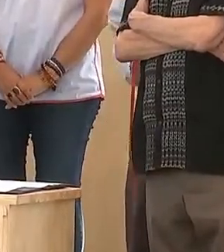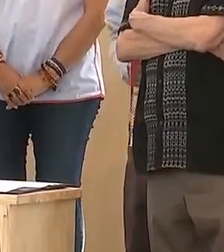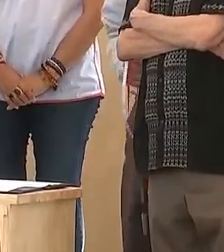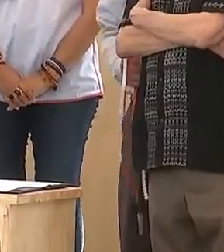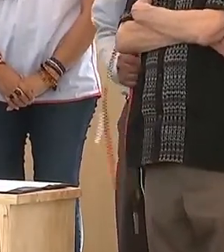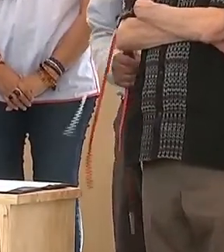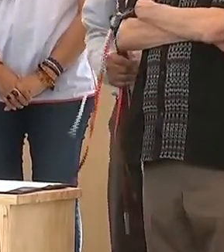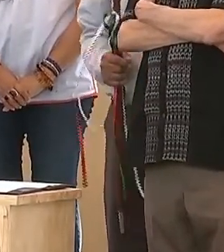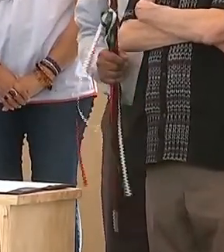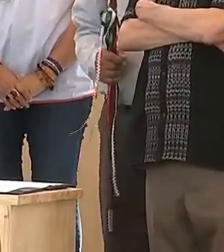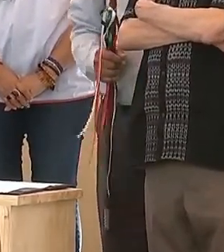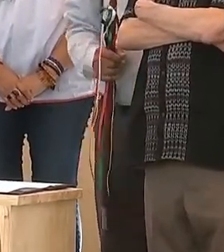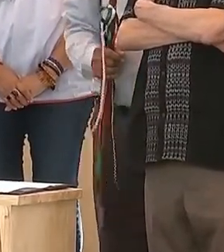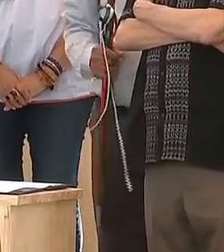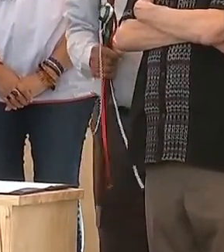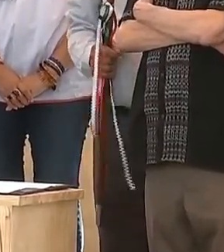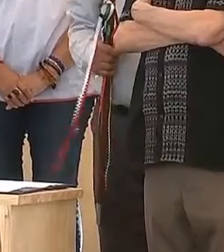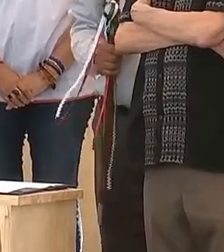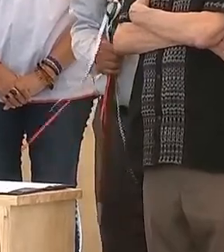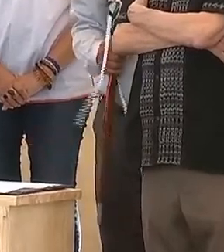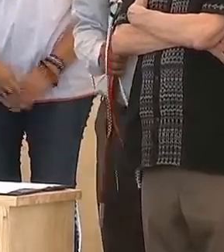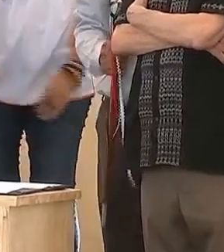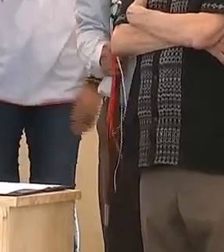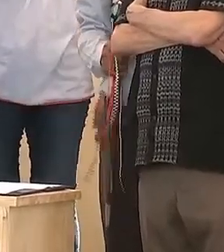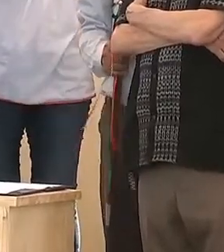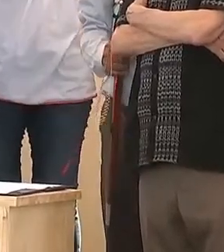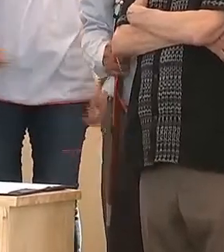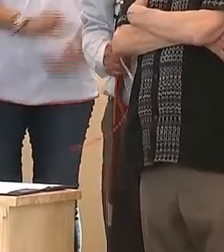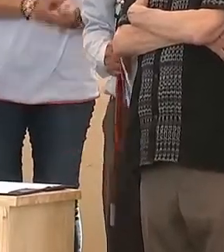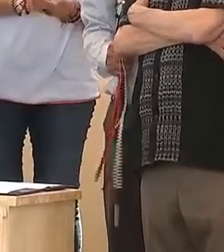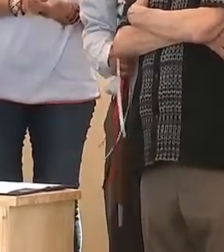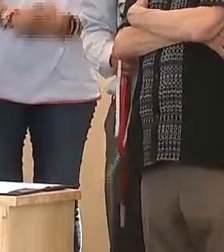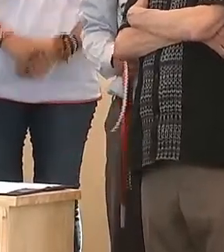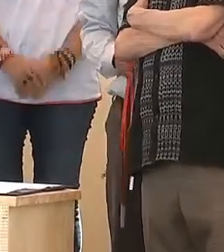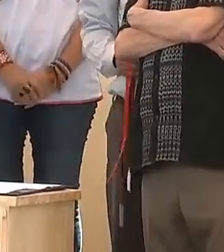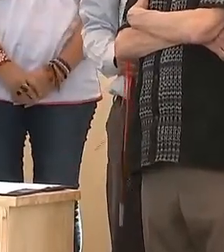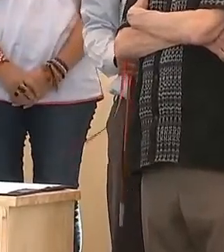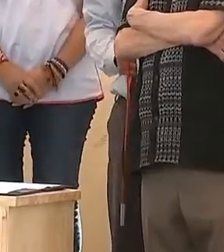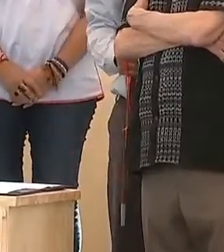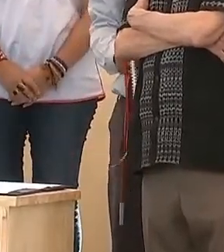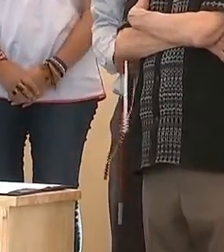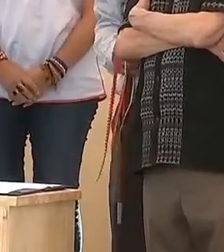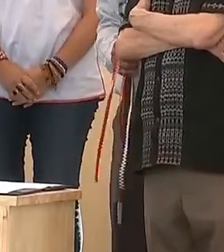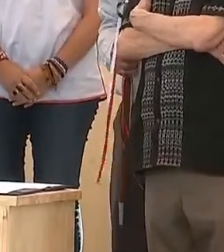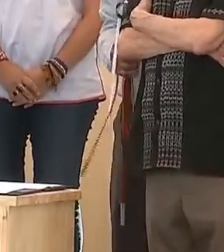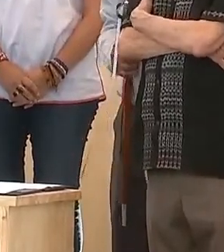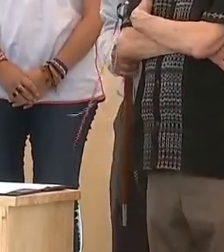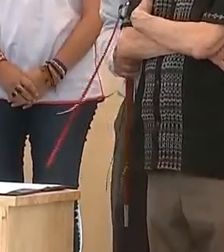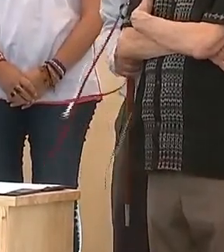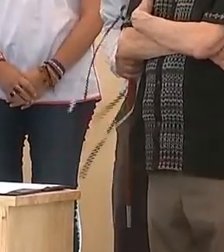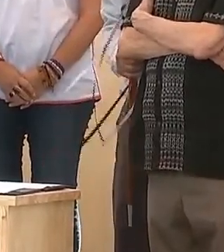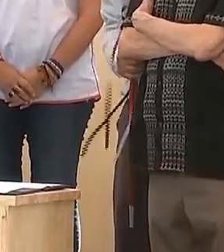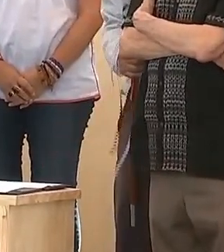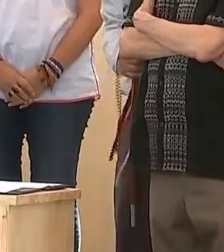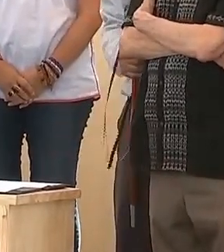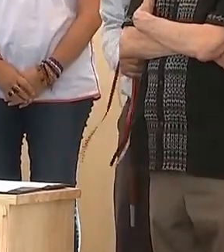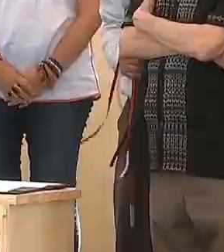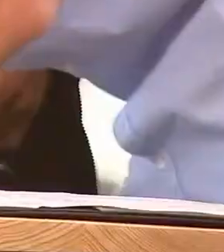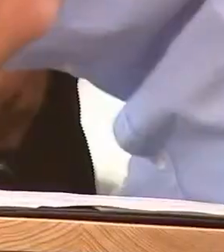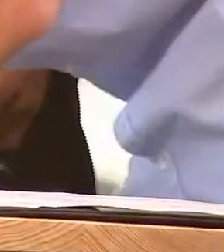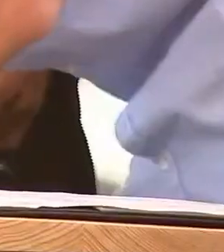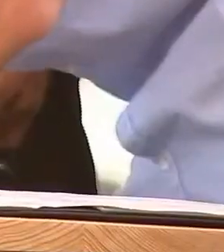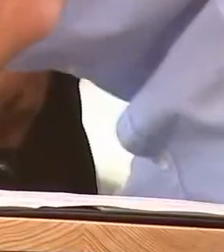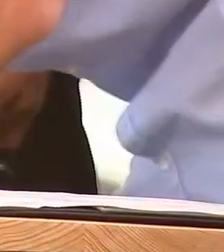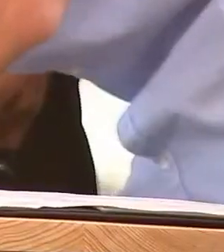tu wakahiosiata wakabata betana hiakim bet chivo 018 titewa wanta una